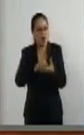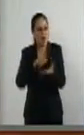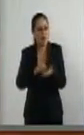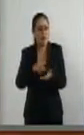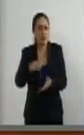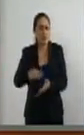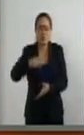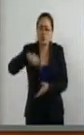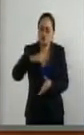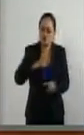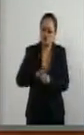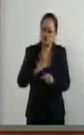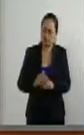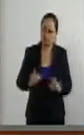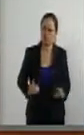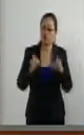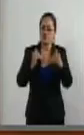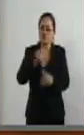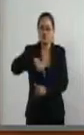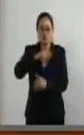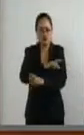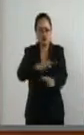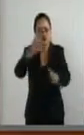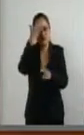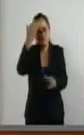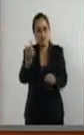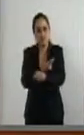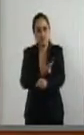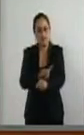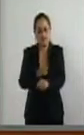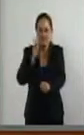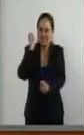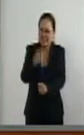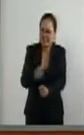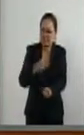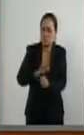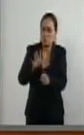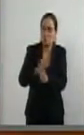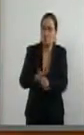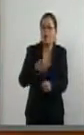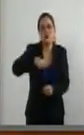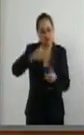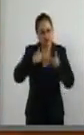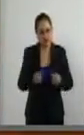para reconocerlo en su profundidad y en toda la dimensión de lo que significa.